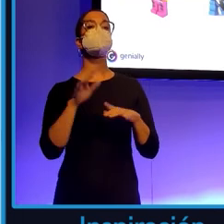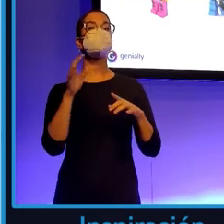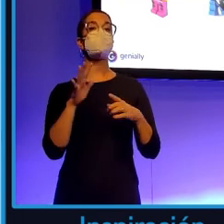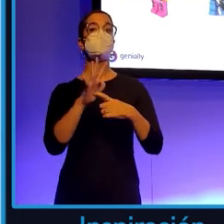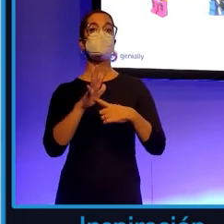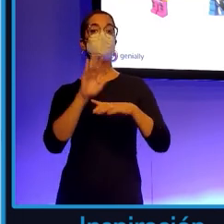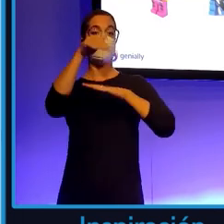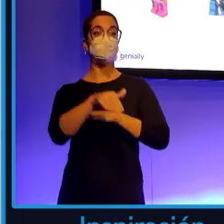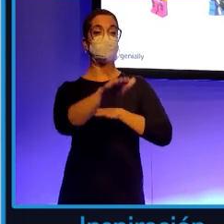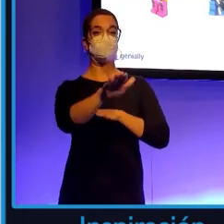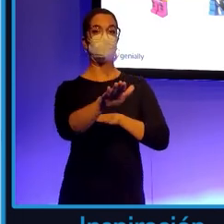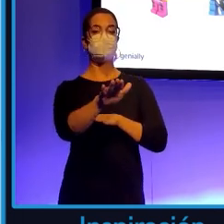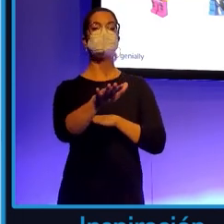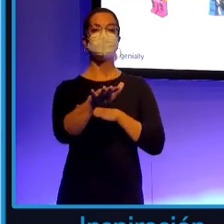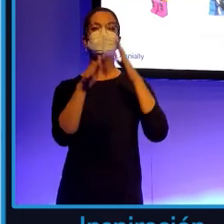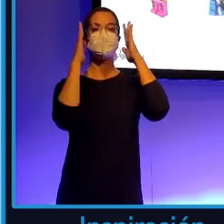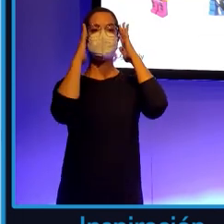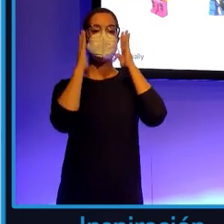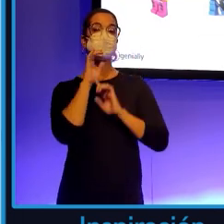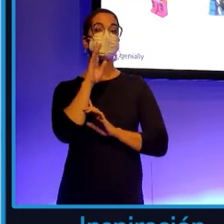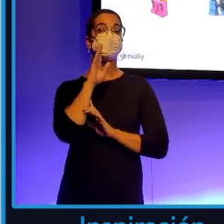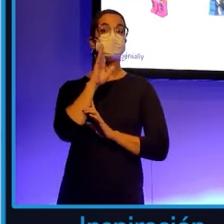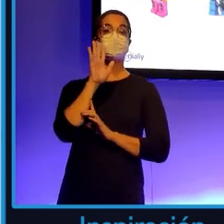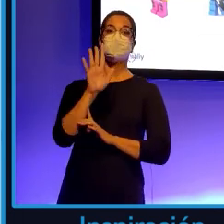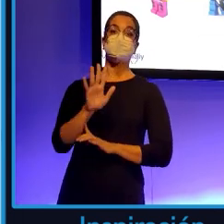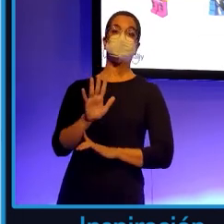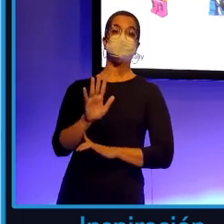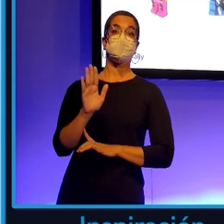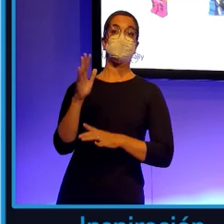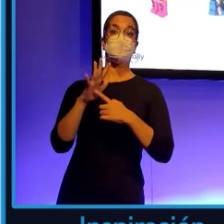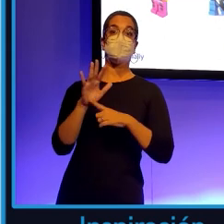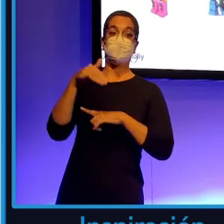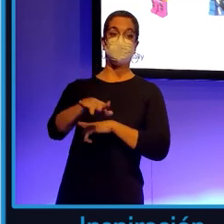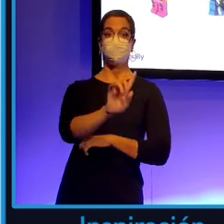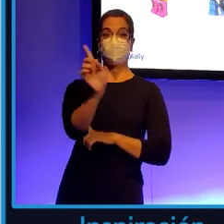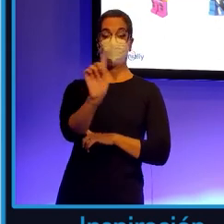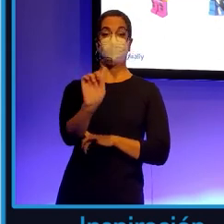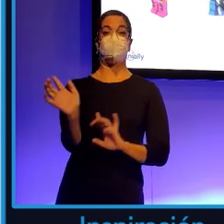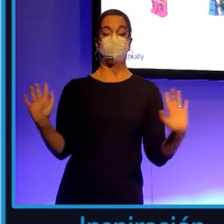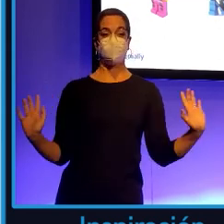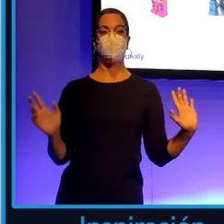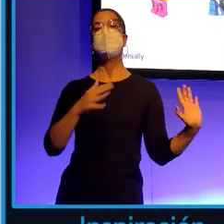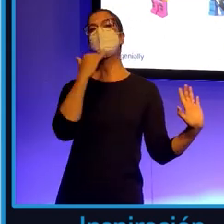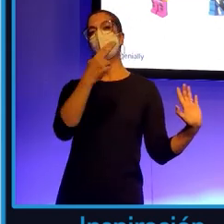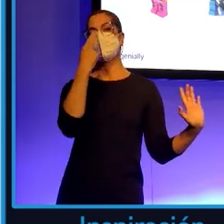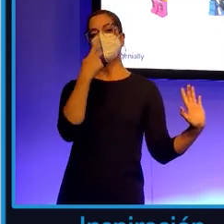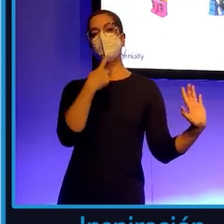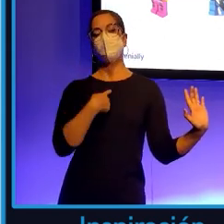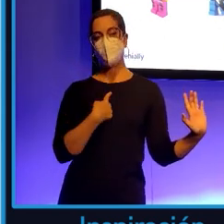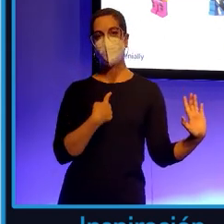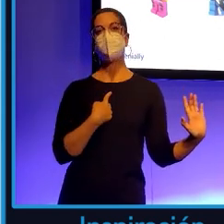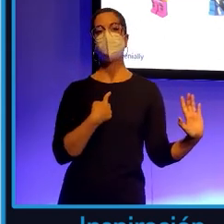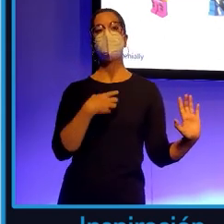que realmente no tiene la apariencia física de un parque de atracciones vamos a quedarnos con algo interesante que ha dicho me interesa la arquitectura